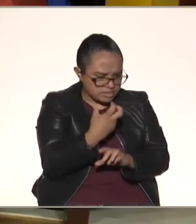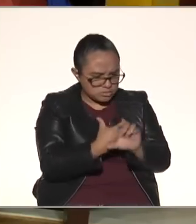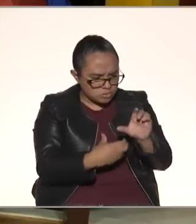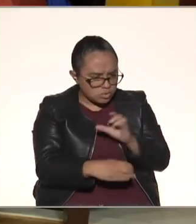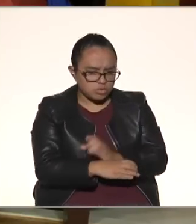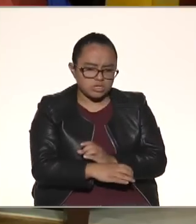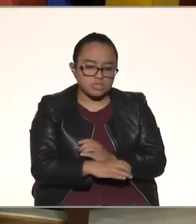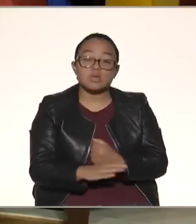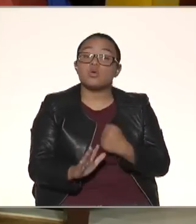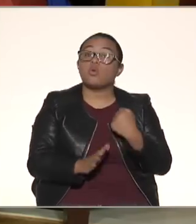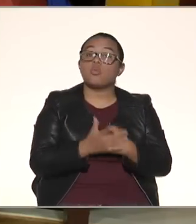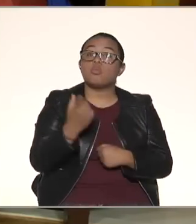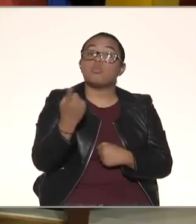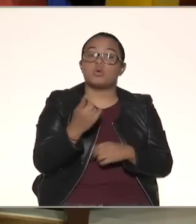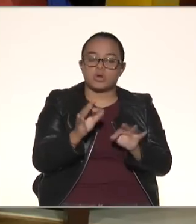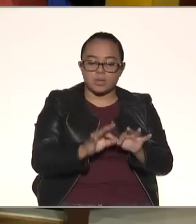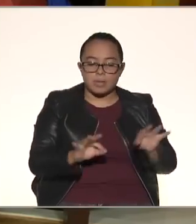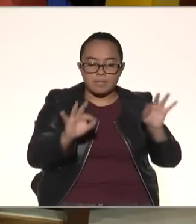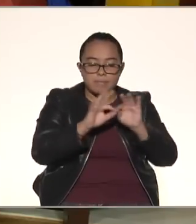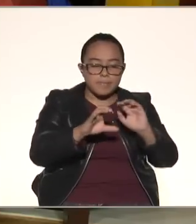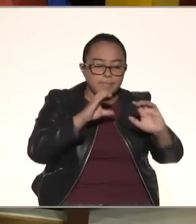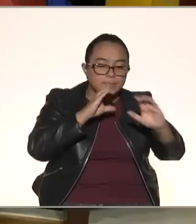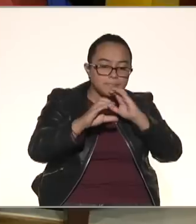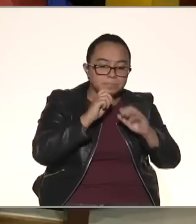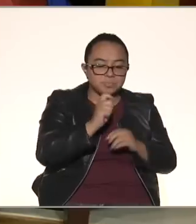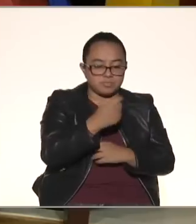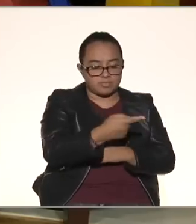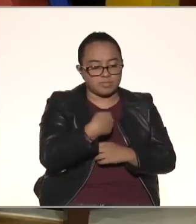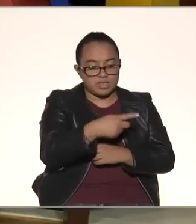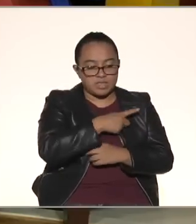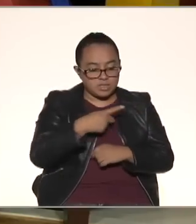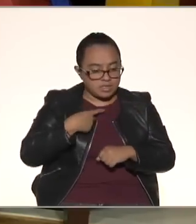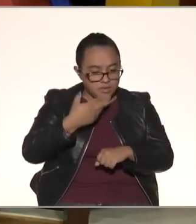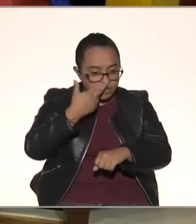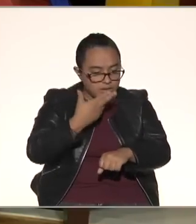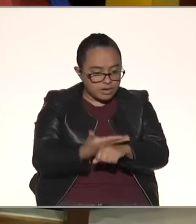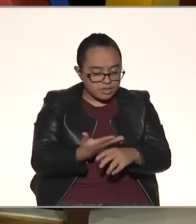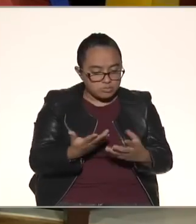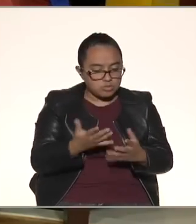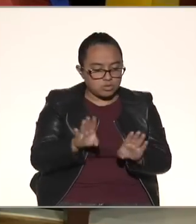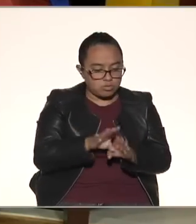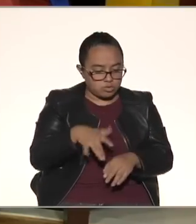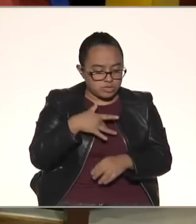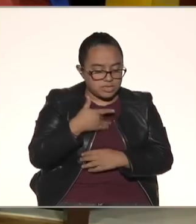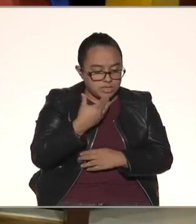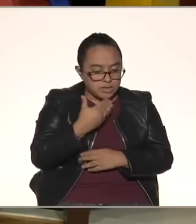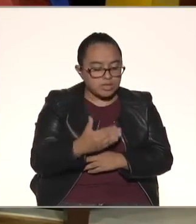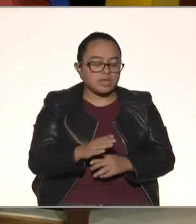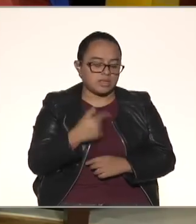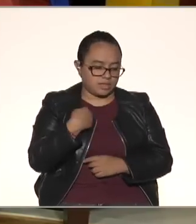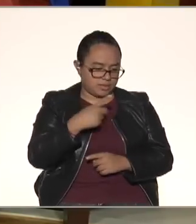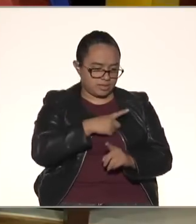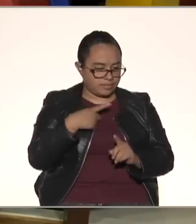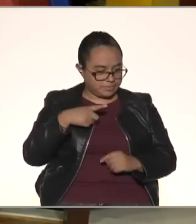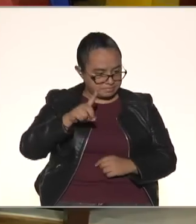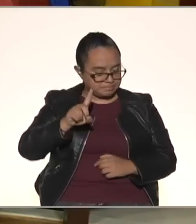porque lo importante de la comunicación es que nosotros nos responsabilicemos de nuestro propio bienestar y levantar la mano y decir, oye,